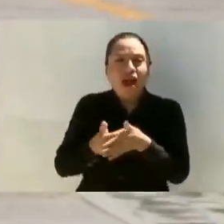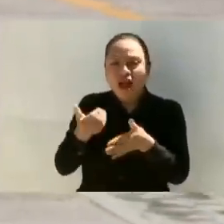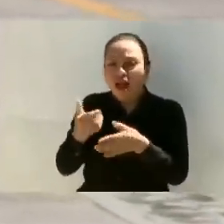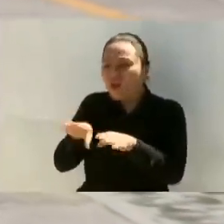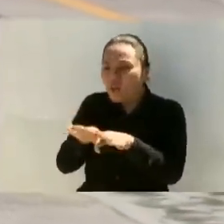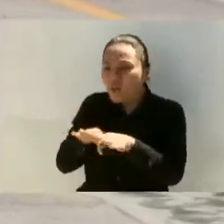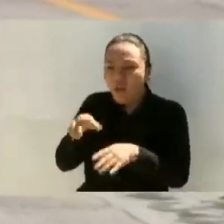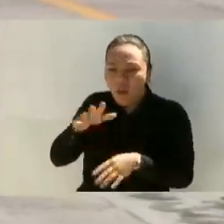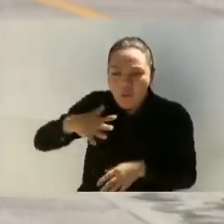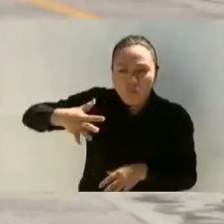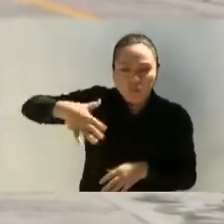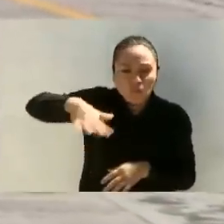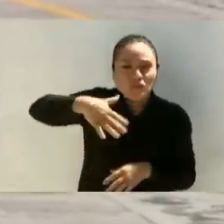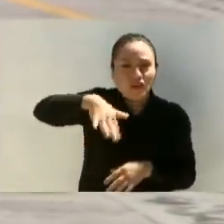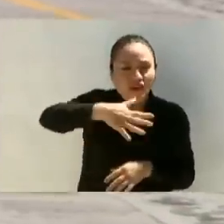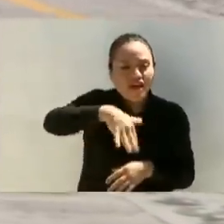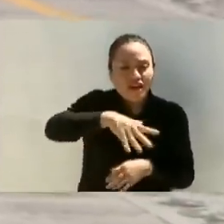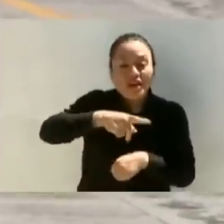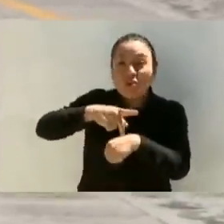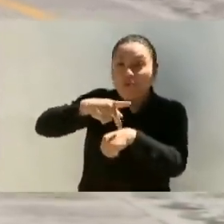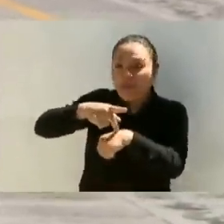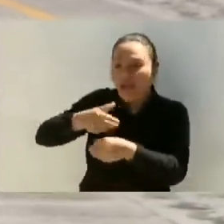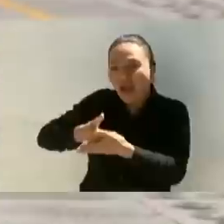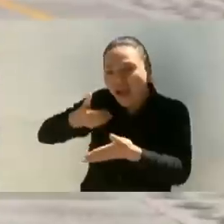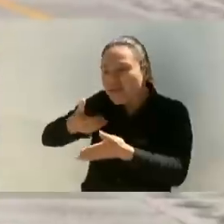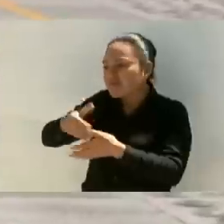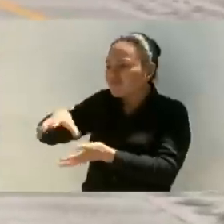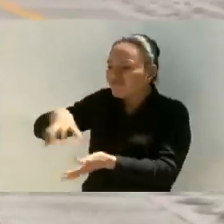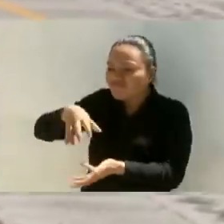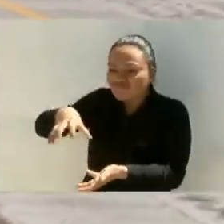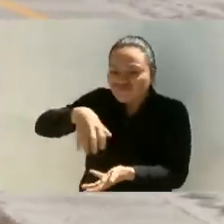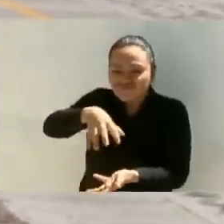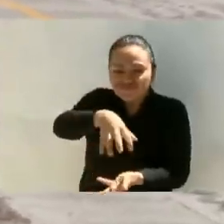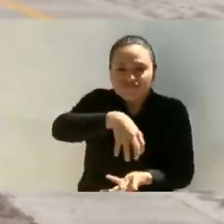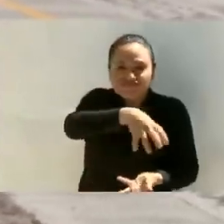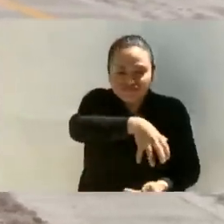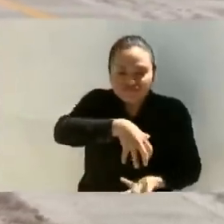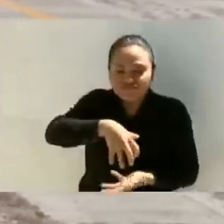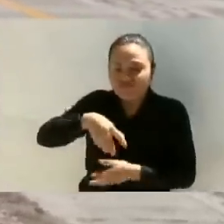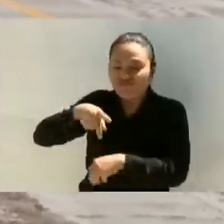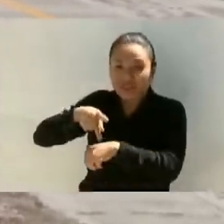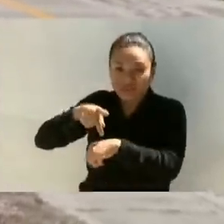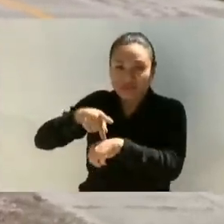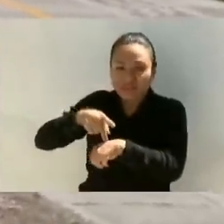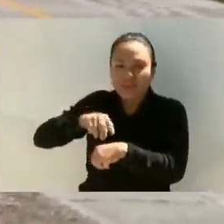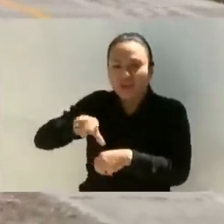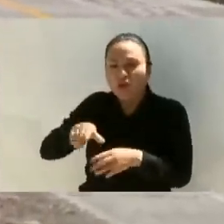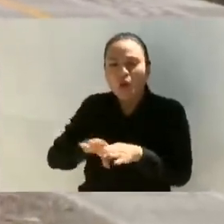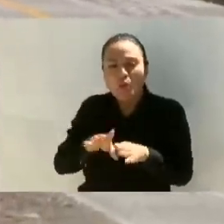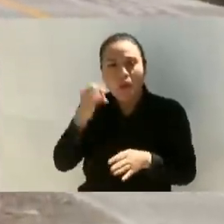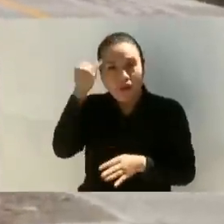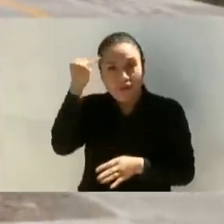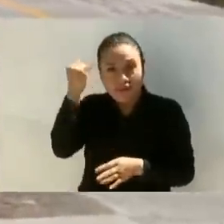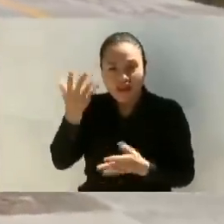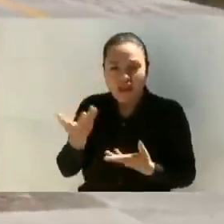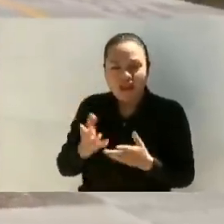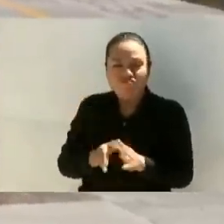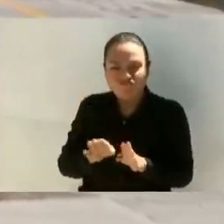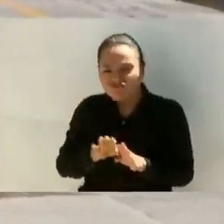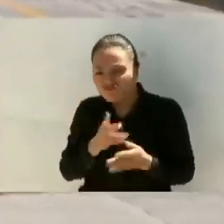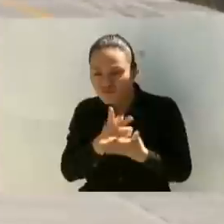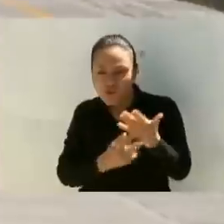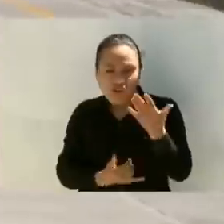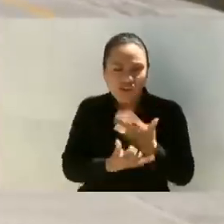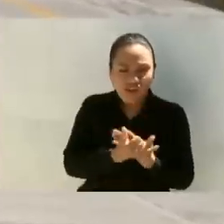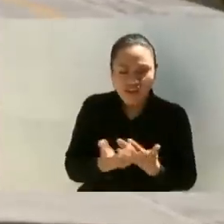de las piedras y toda la obra hidráulica para que el